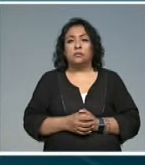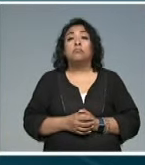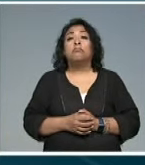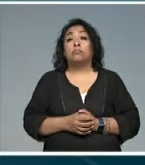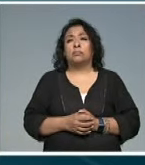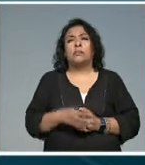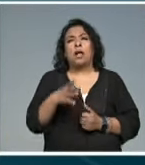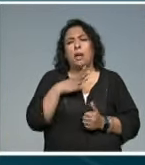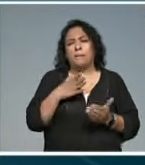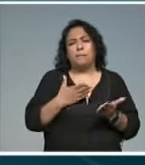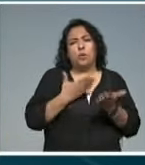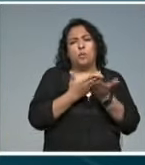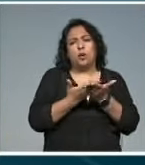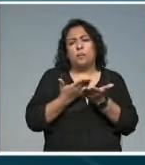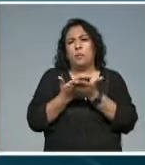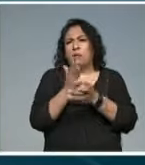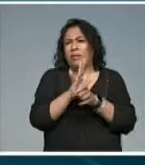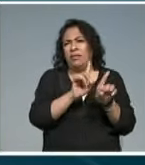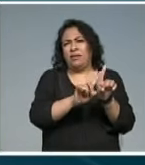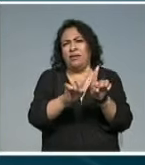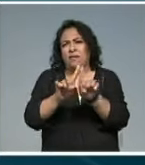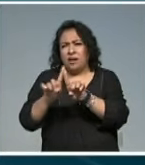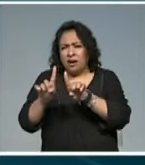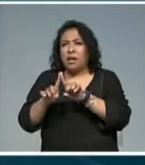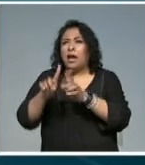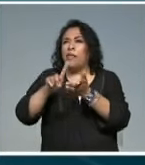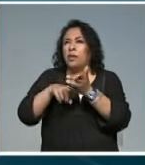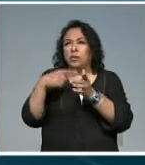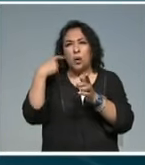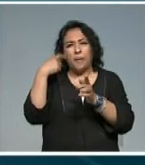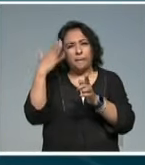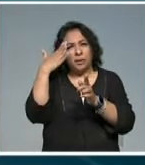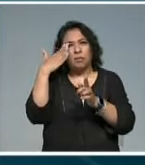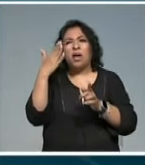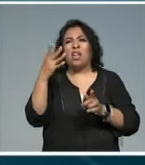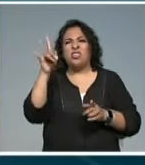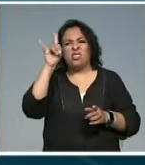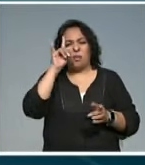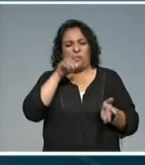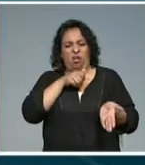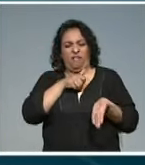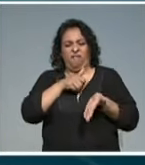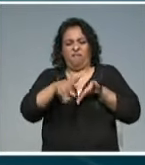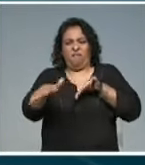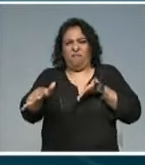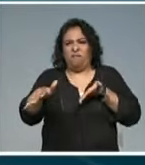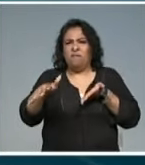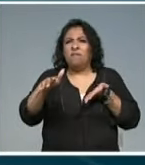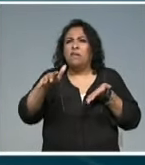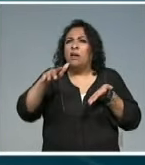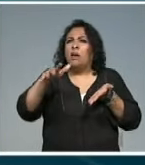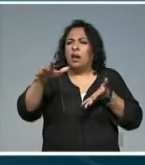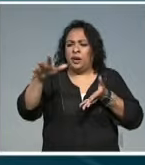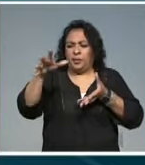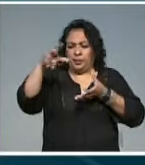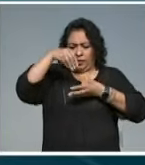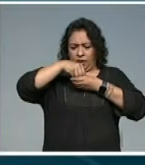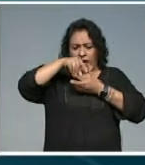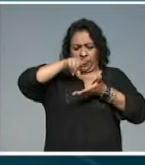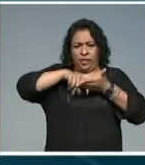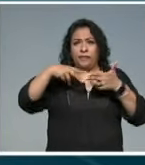Hay múltiples propuestas cinematográficas que tienen como eje central la expulsión de un demonio o presencia maligna que se ha apoderado de un